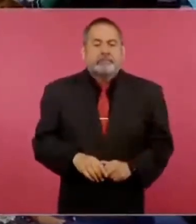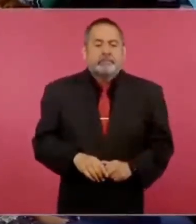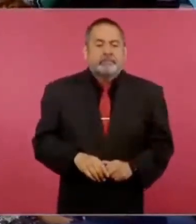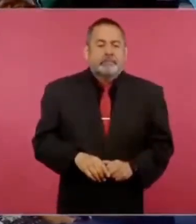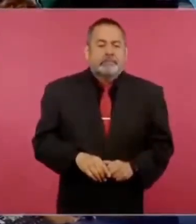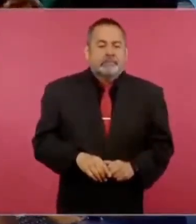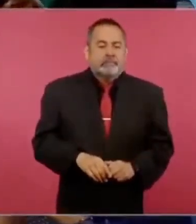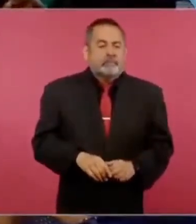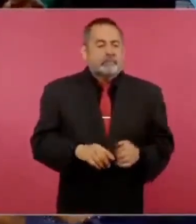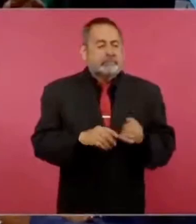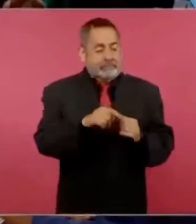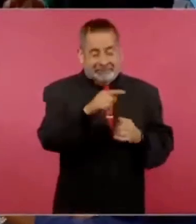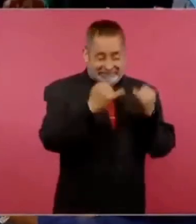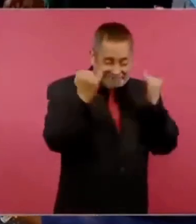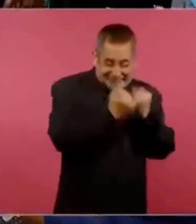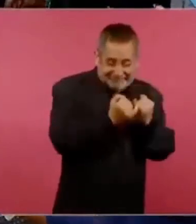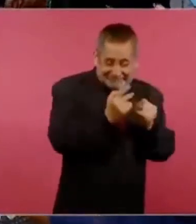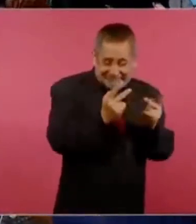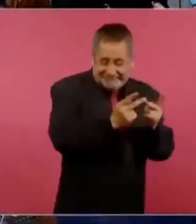No es lo mismo uno que otro.